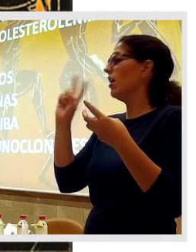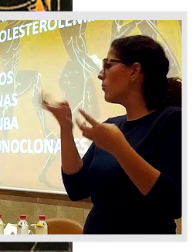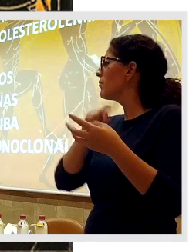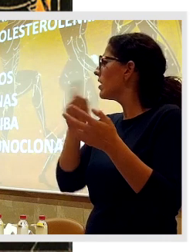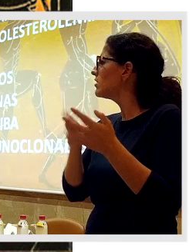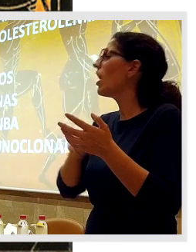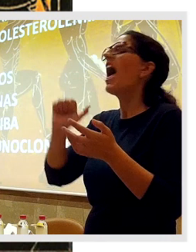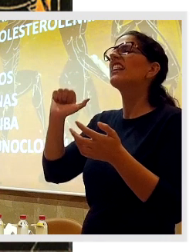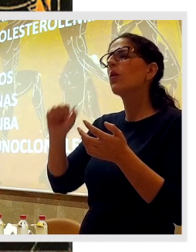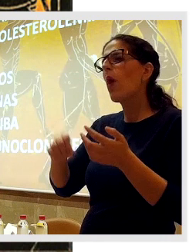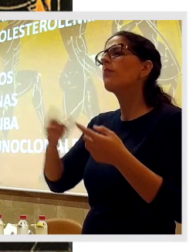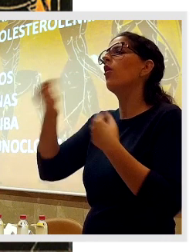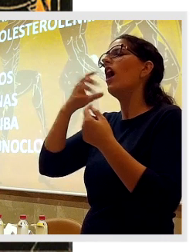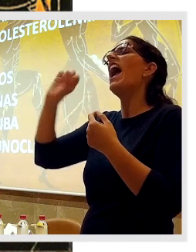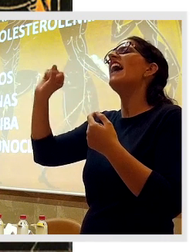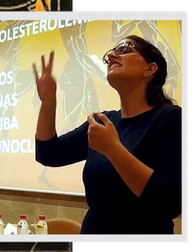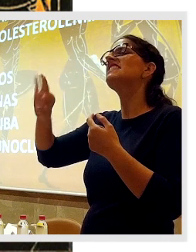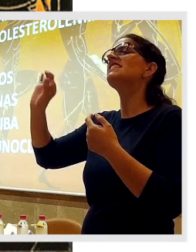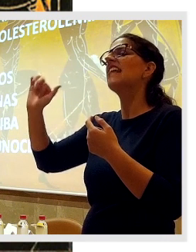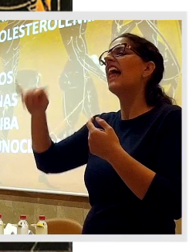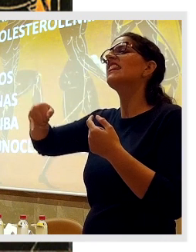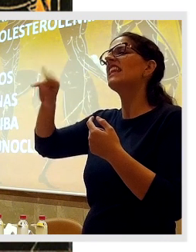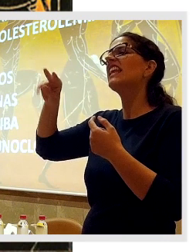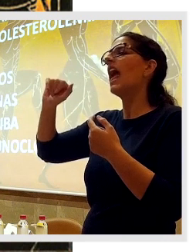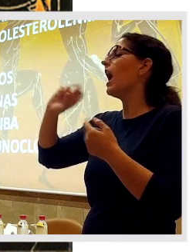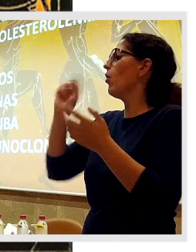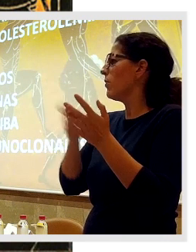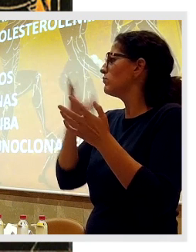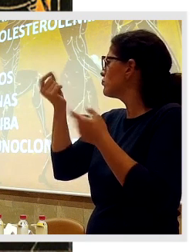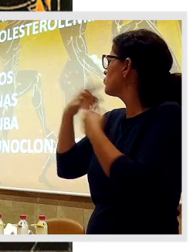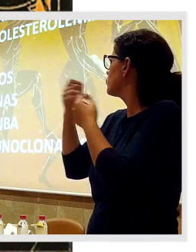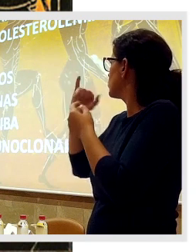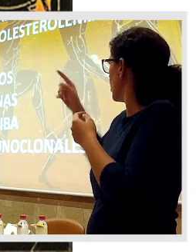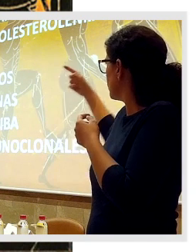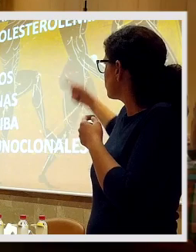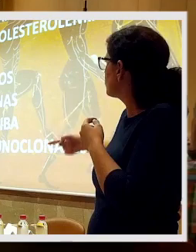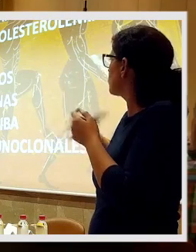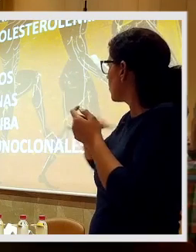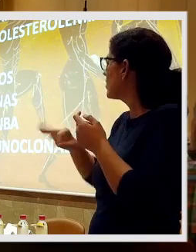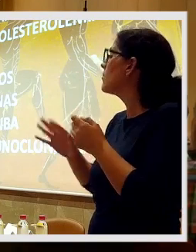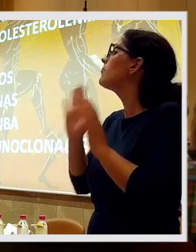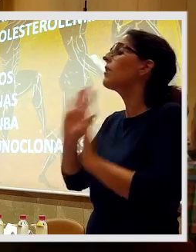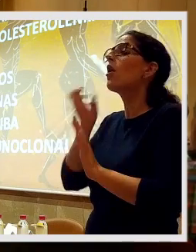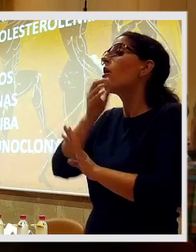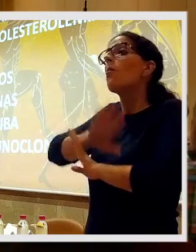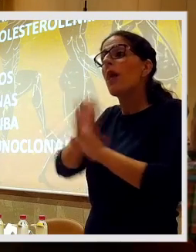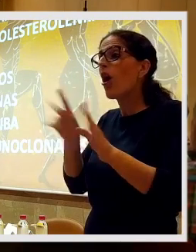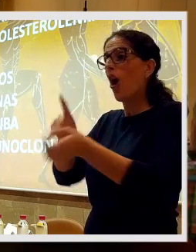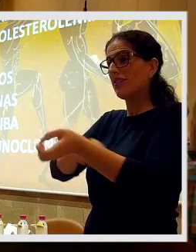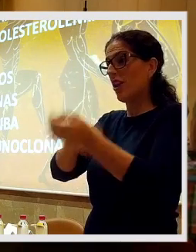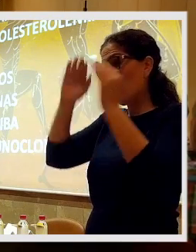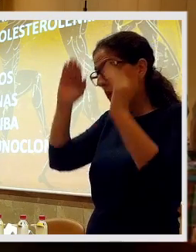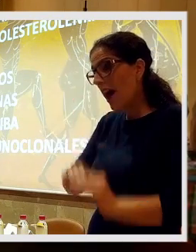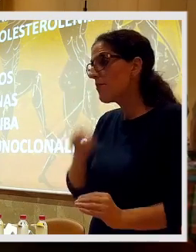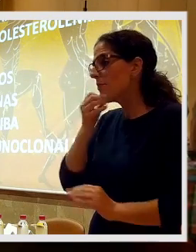los anticuerpos, maravillosos anticuerpos monoclonales actuales. Pero, insisto, el tratamiento fundamental del colesterol, como de